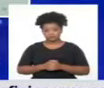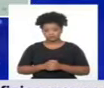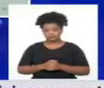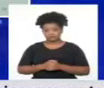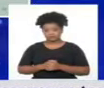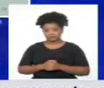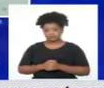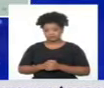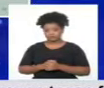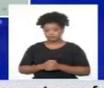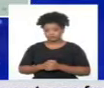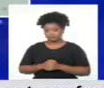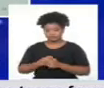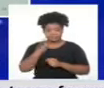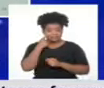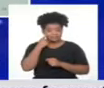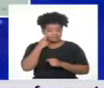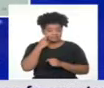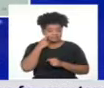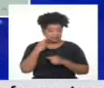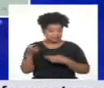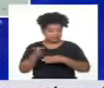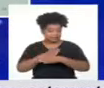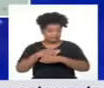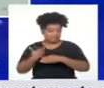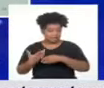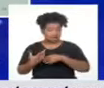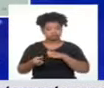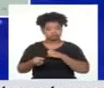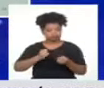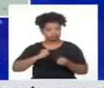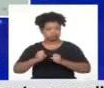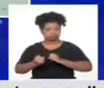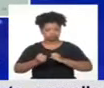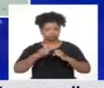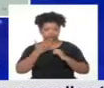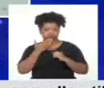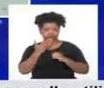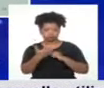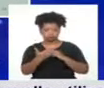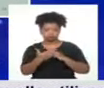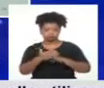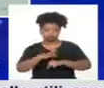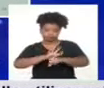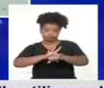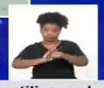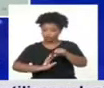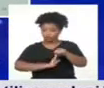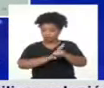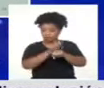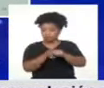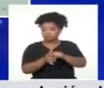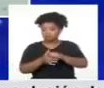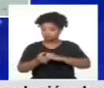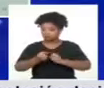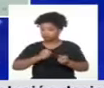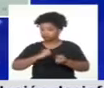evidencia que tiene un control de la pandemia,